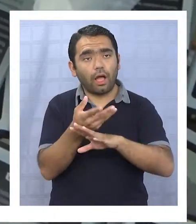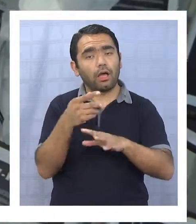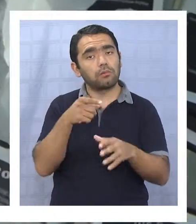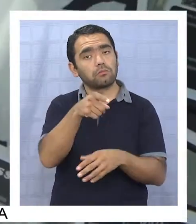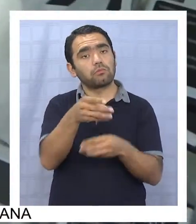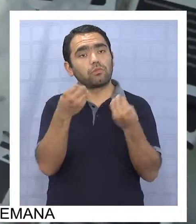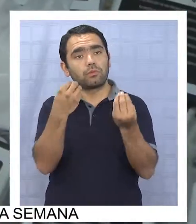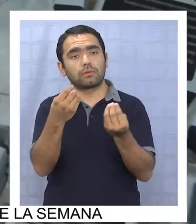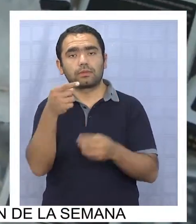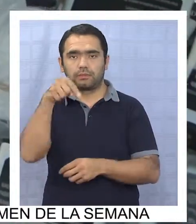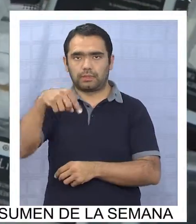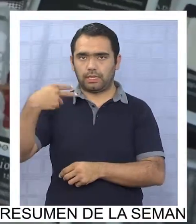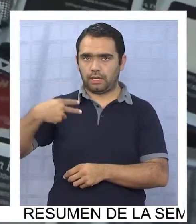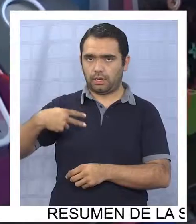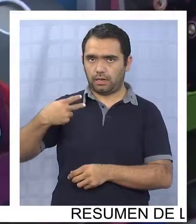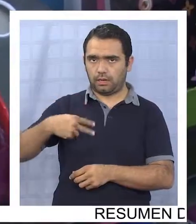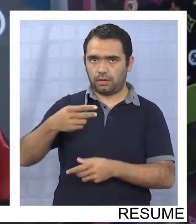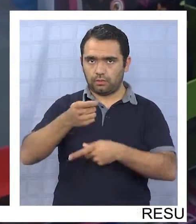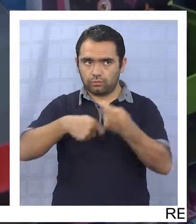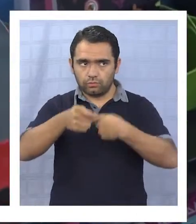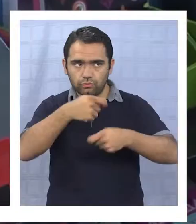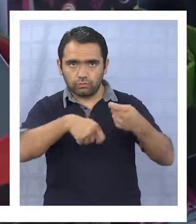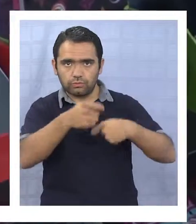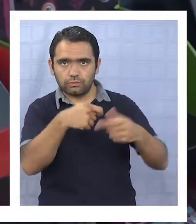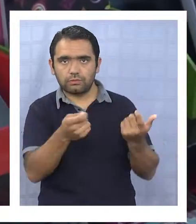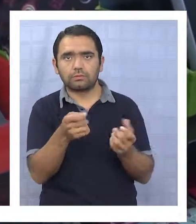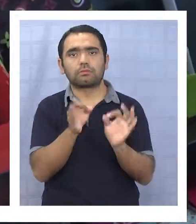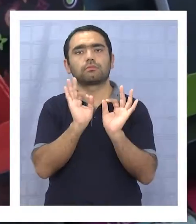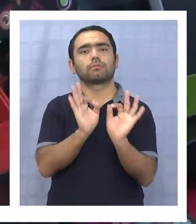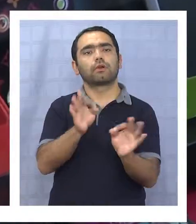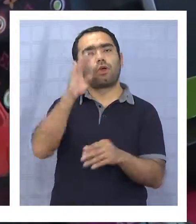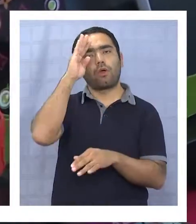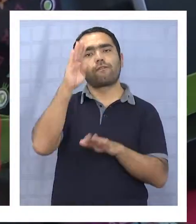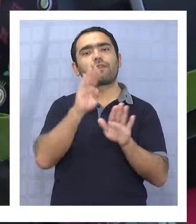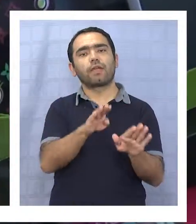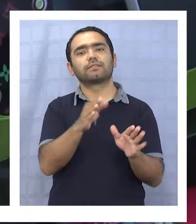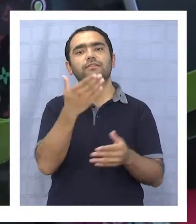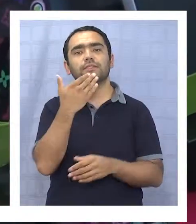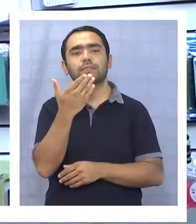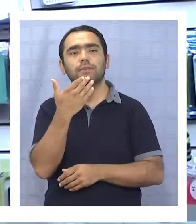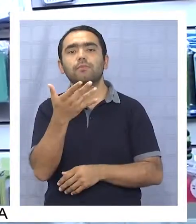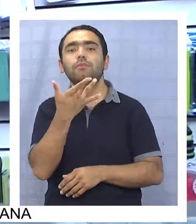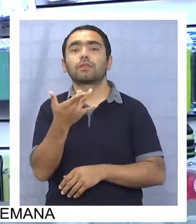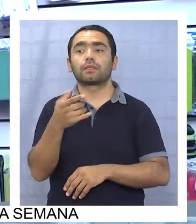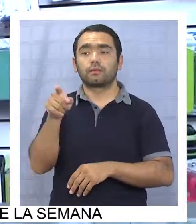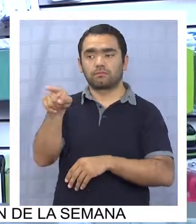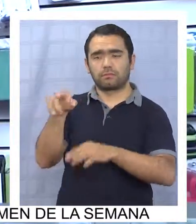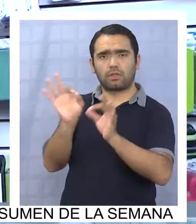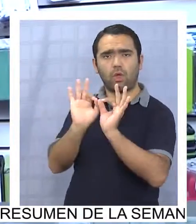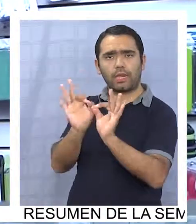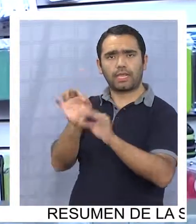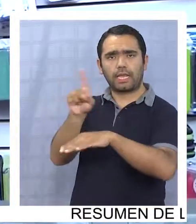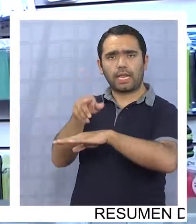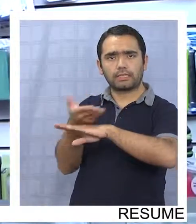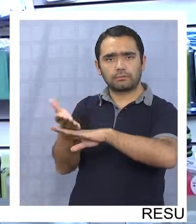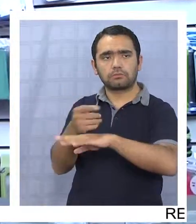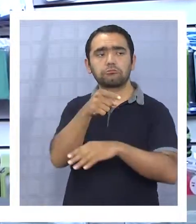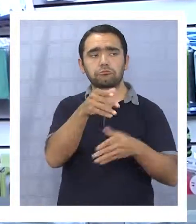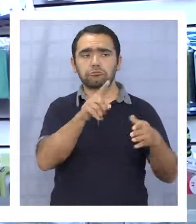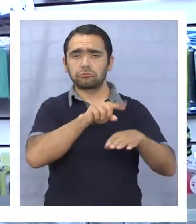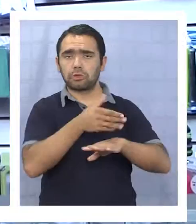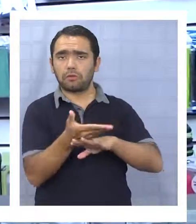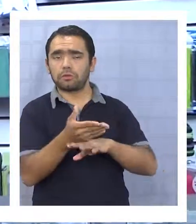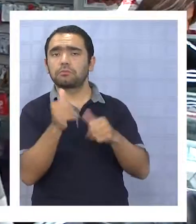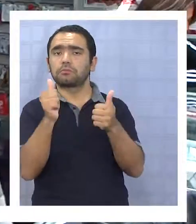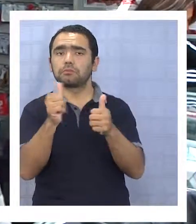servicios alternativos, este negocio entrega seguridad y confianza a sus clientes, tanto como los servicios originales.